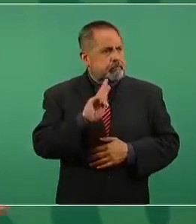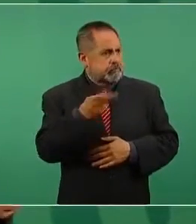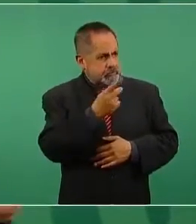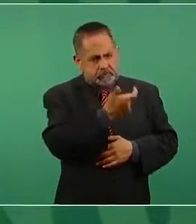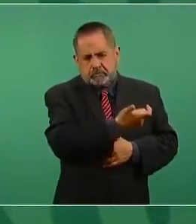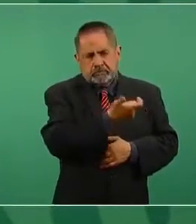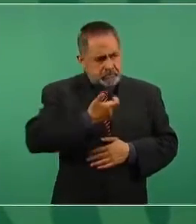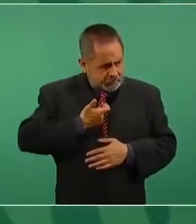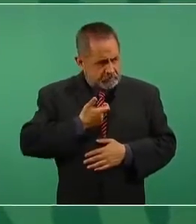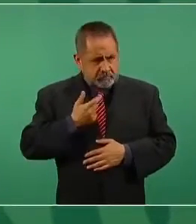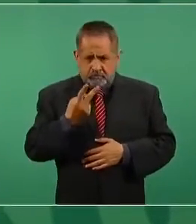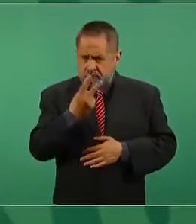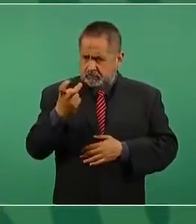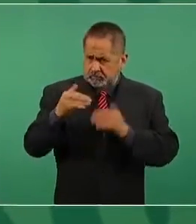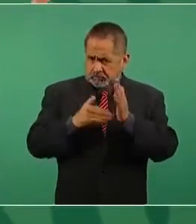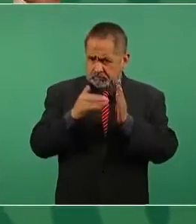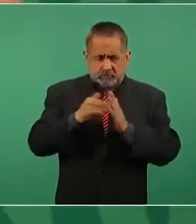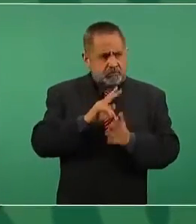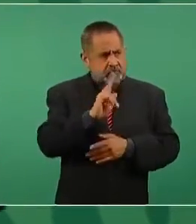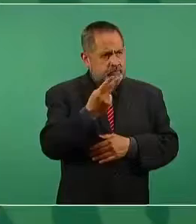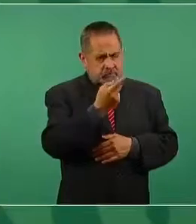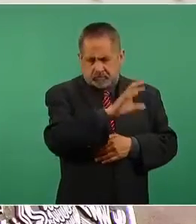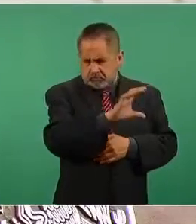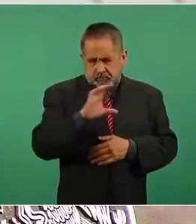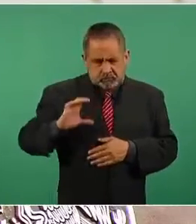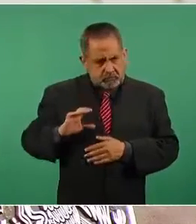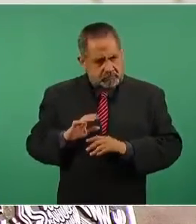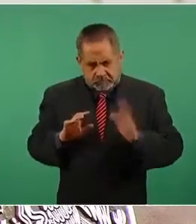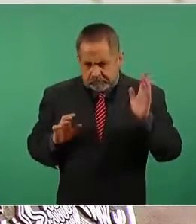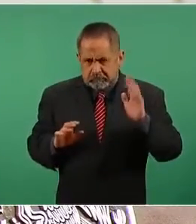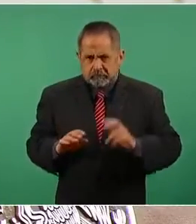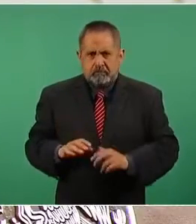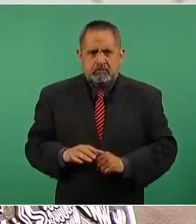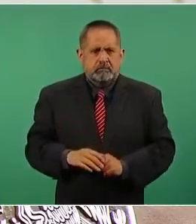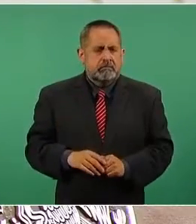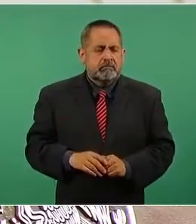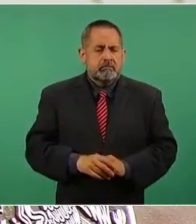Devuelvan los $200 millones.